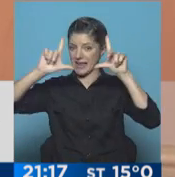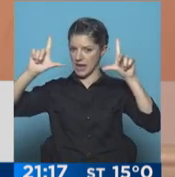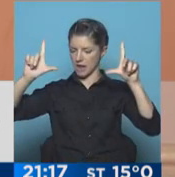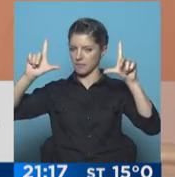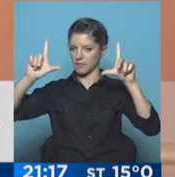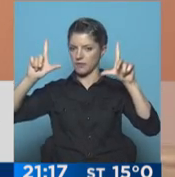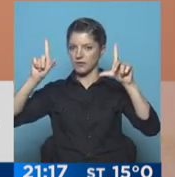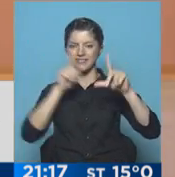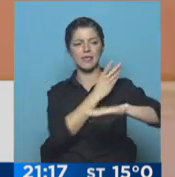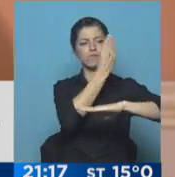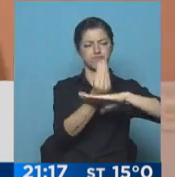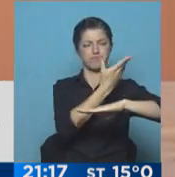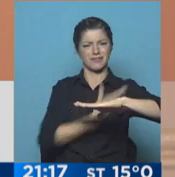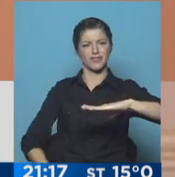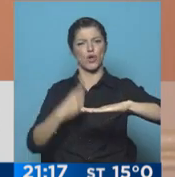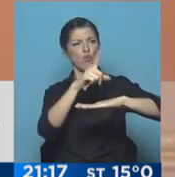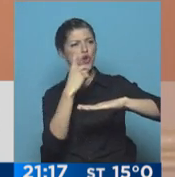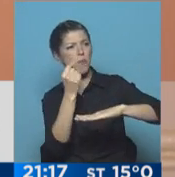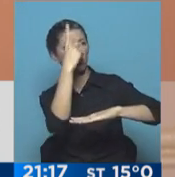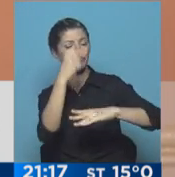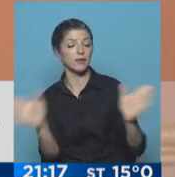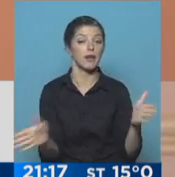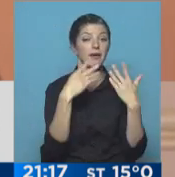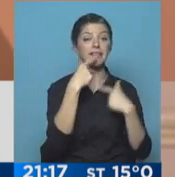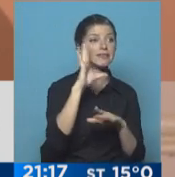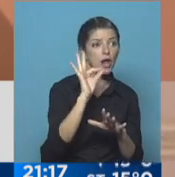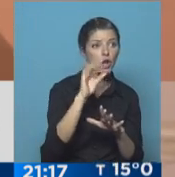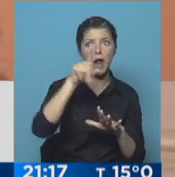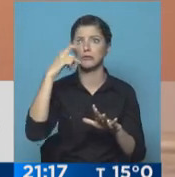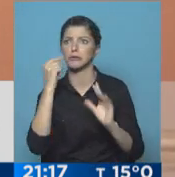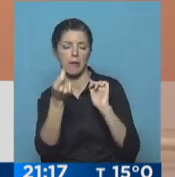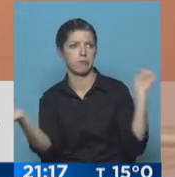estar conducidos por alguien que un día se levanta y dice una cosa,